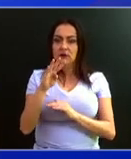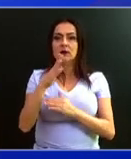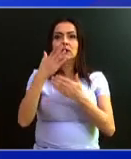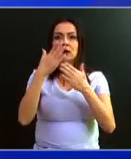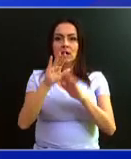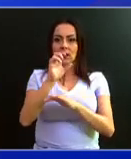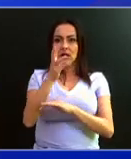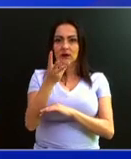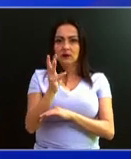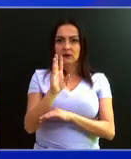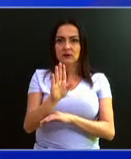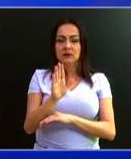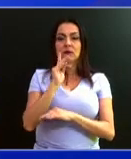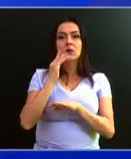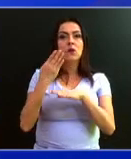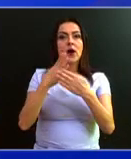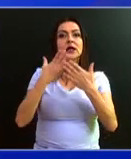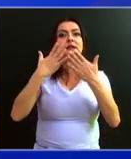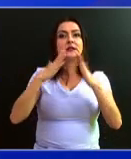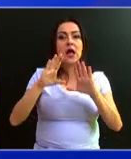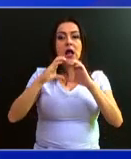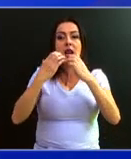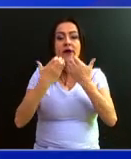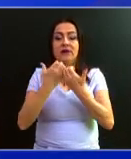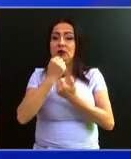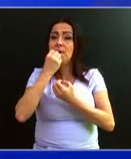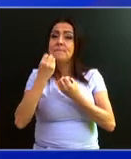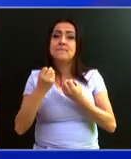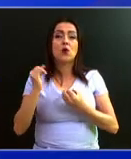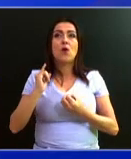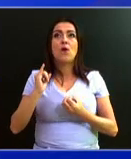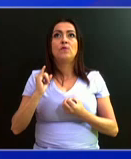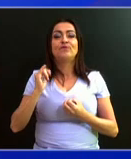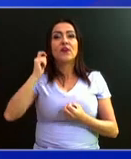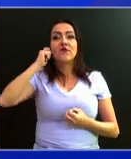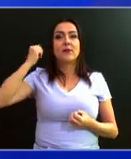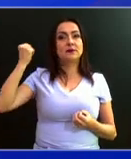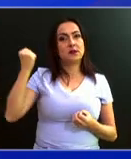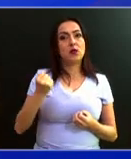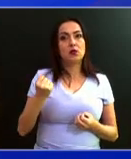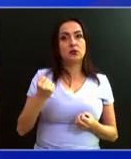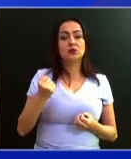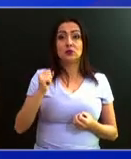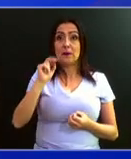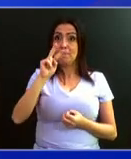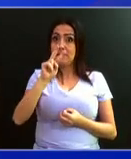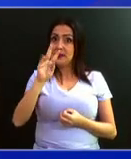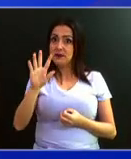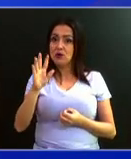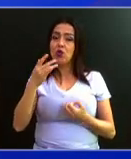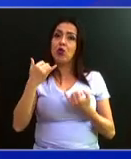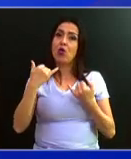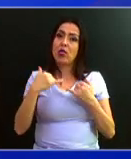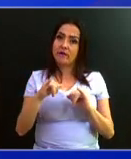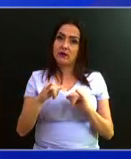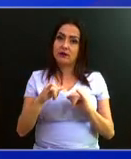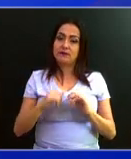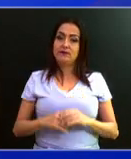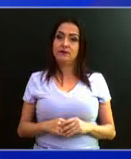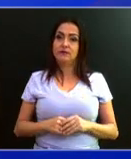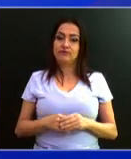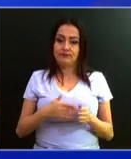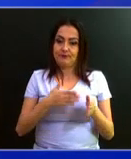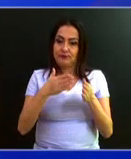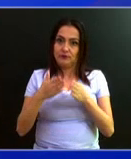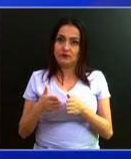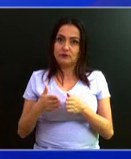cuales 16 muertes ya han sido clasificadas completamente como femicidios, 25 están todavía en etapa